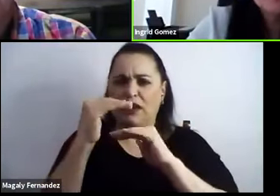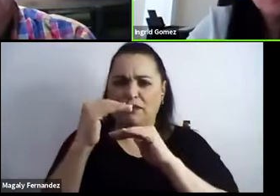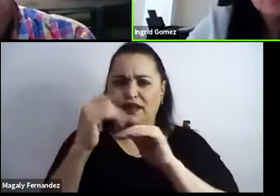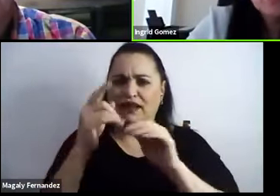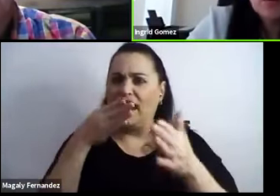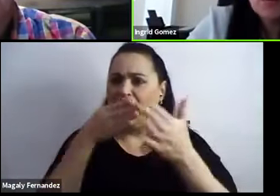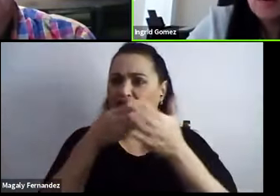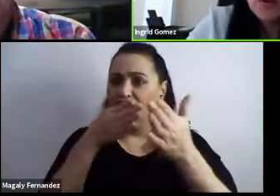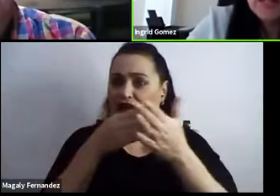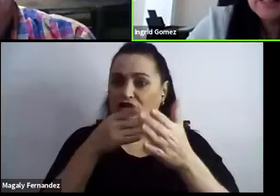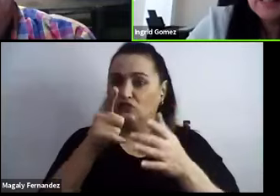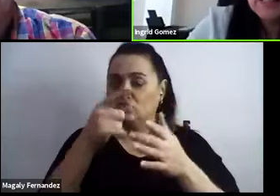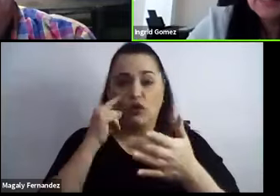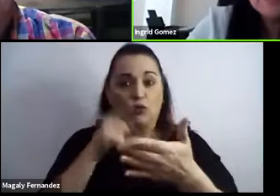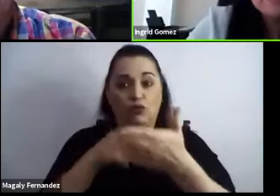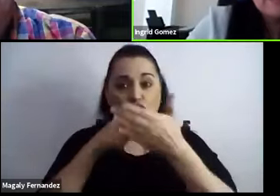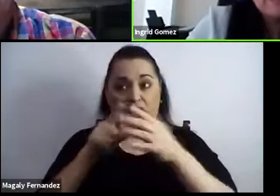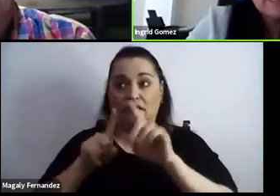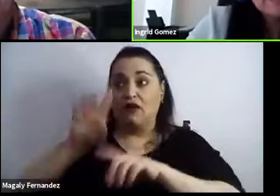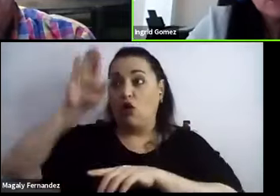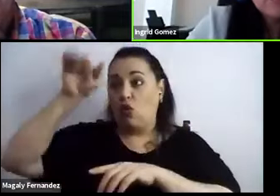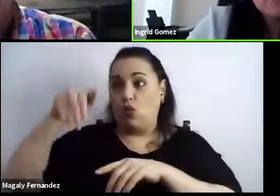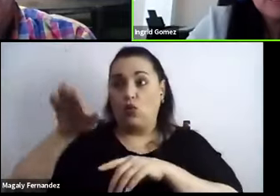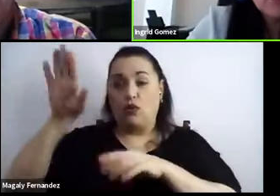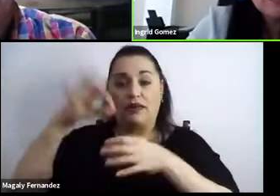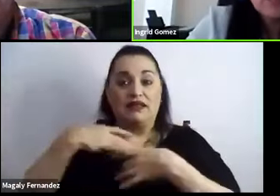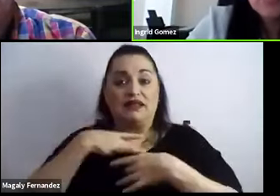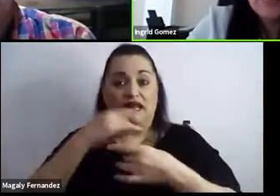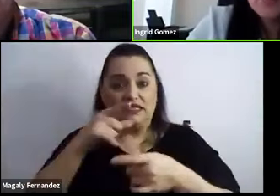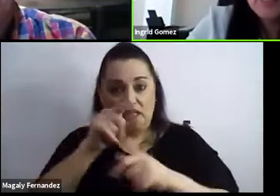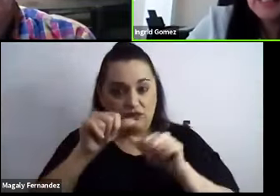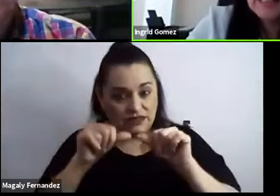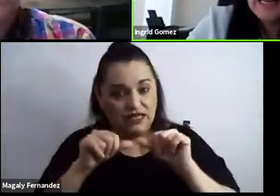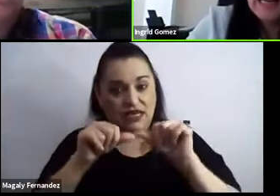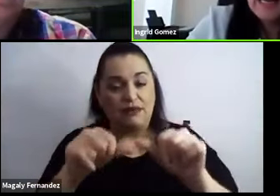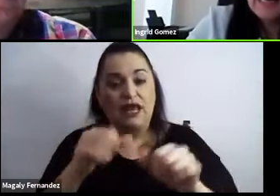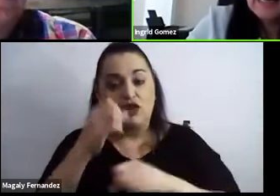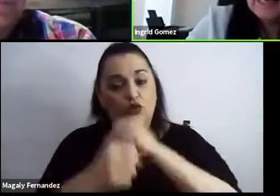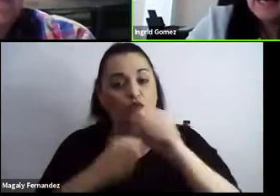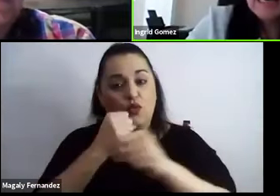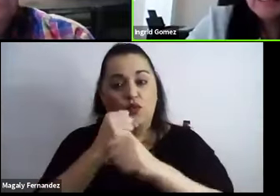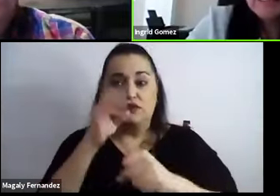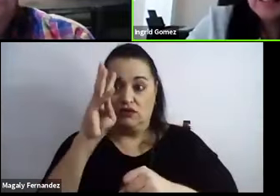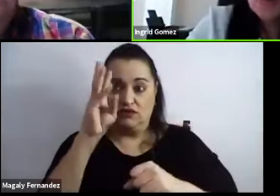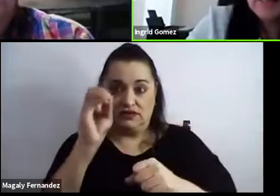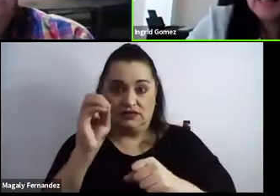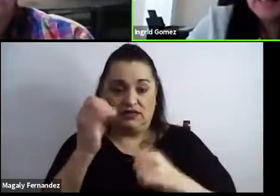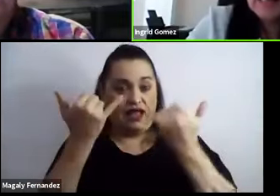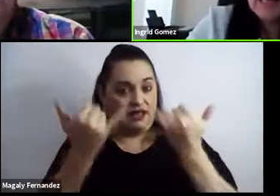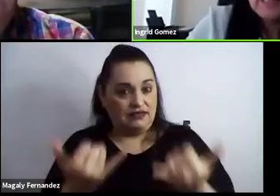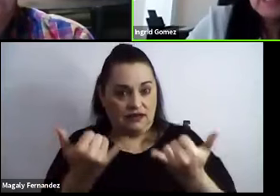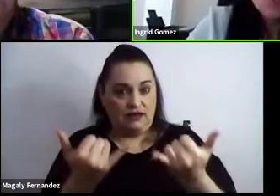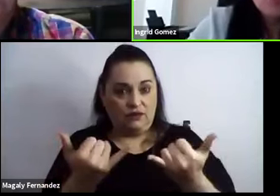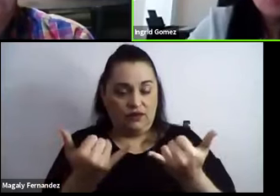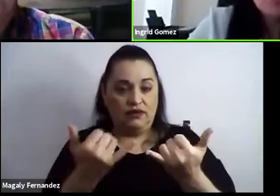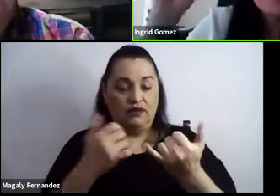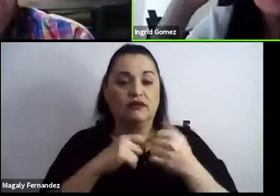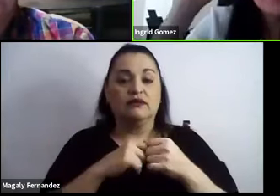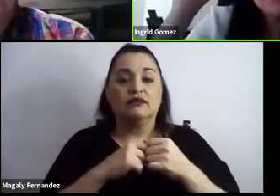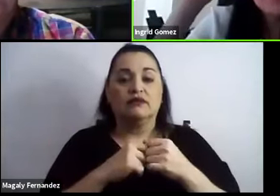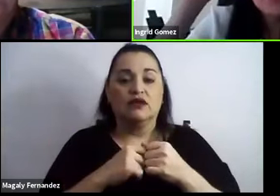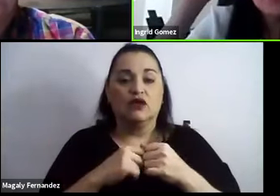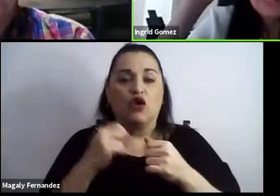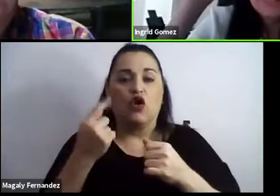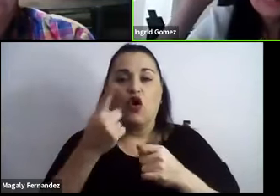nos mostrabas una curva muy interesante que has dado seguimiento desde los años 60 hasta la actualidad y como